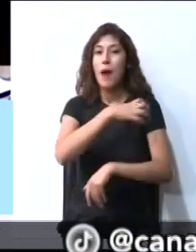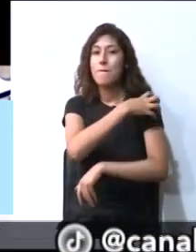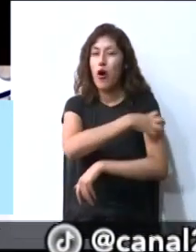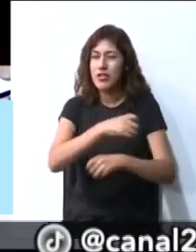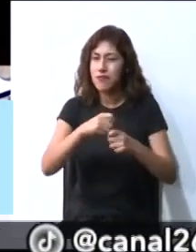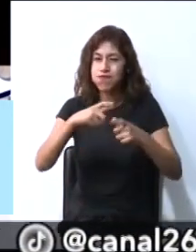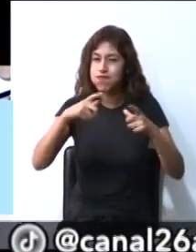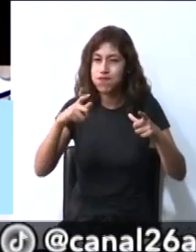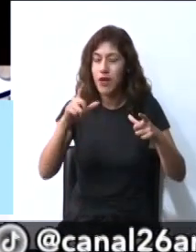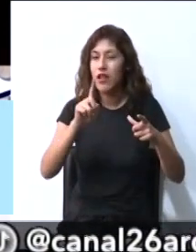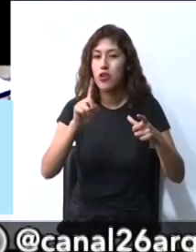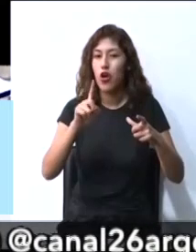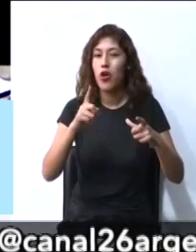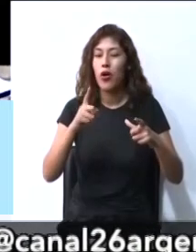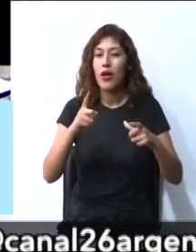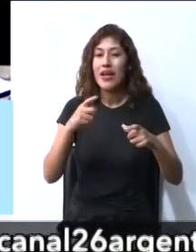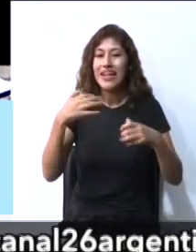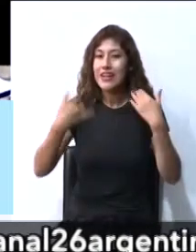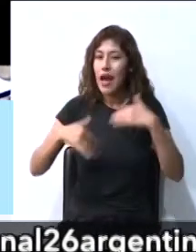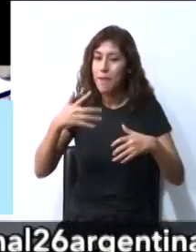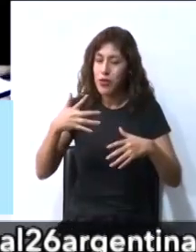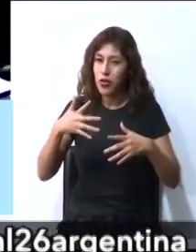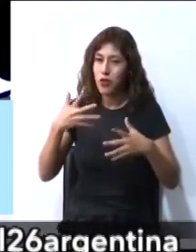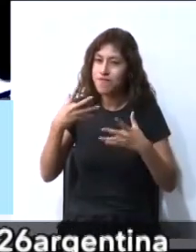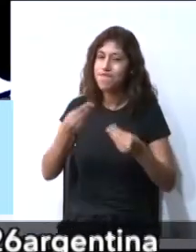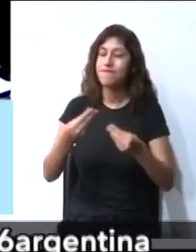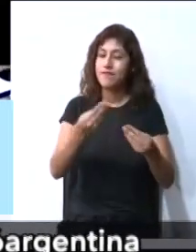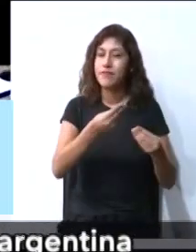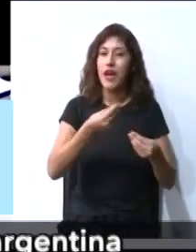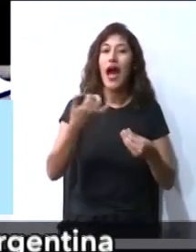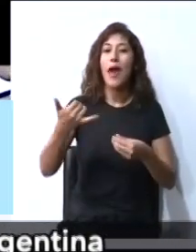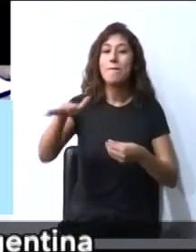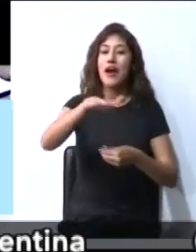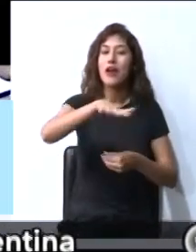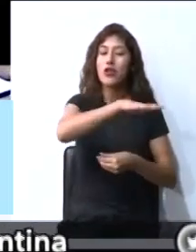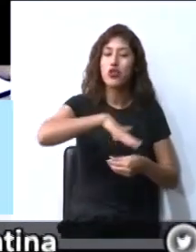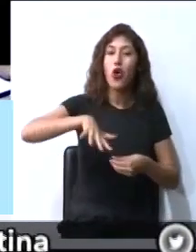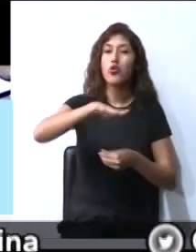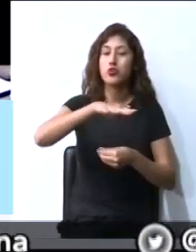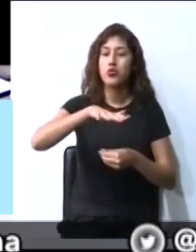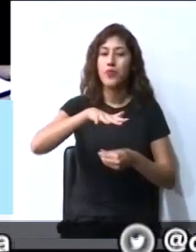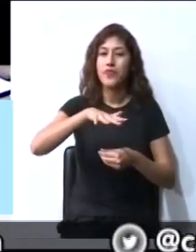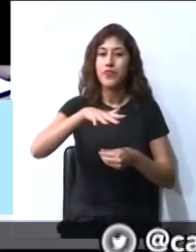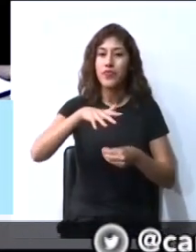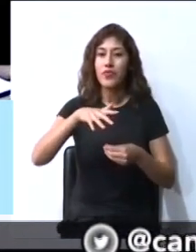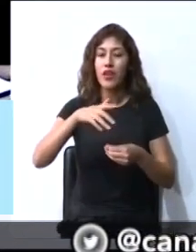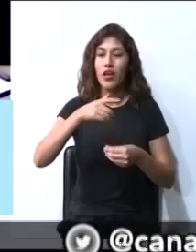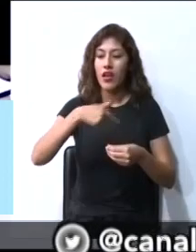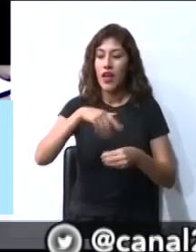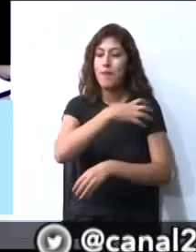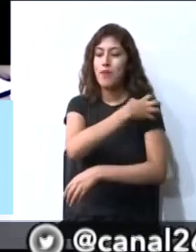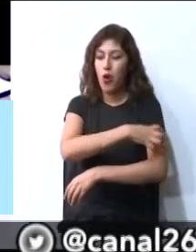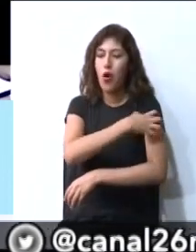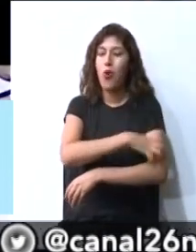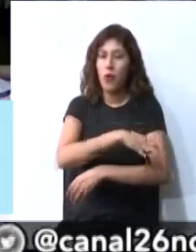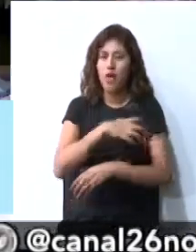así iniciamos el proceso de integración de barrios populares más ambicioso de la historia de la Argentina.